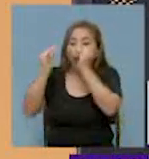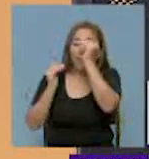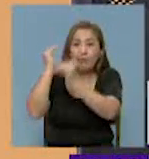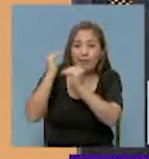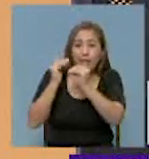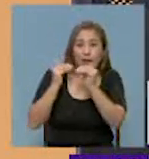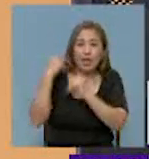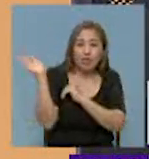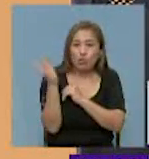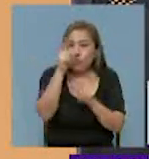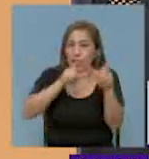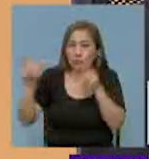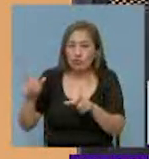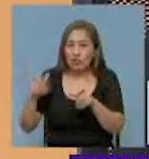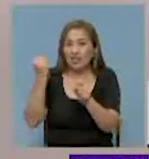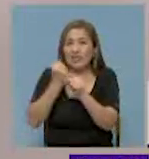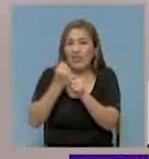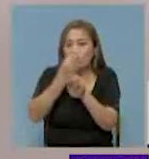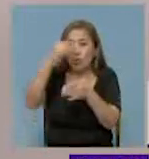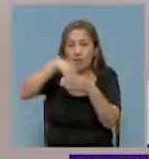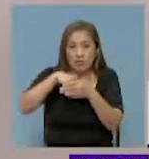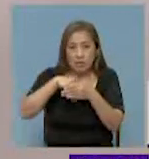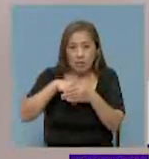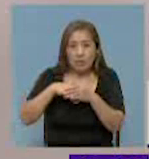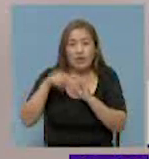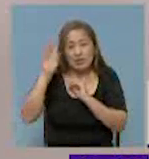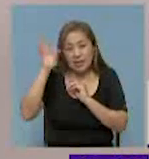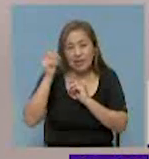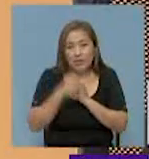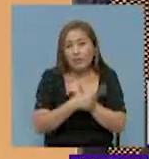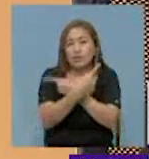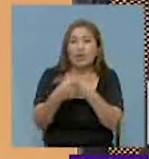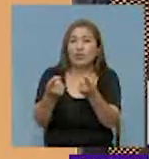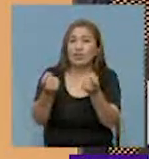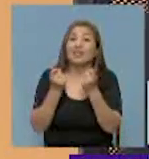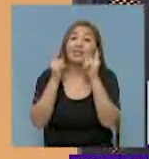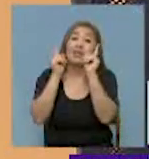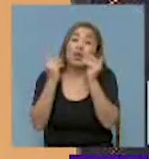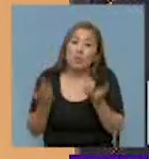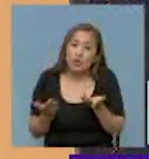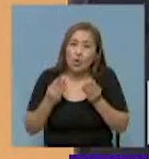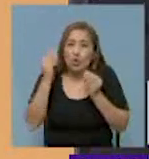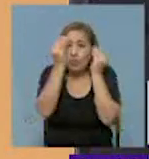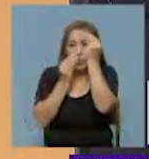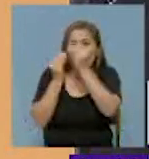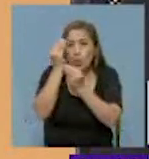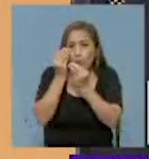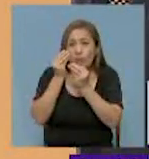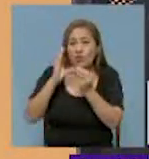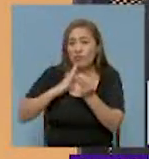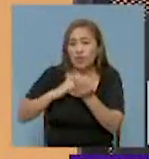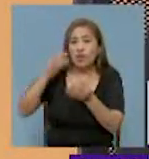la gente obviamente que sabemos de la necesidad de los docentes nos aflige que no cumplan